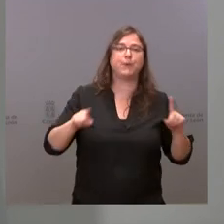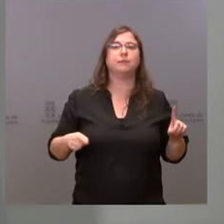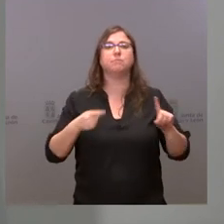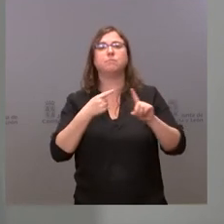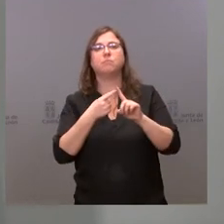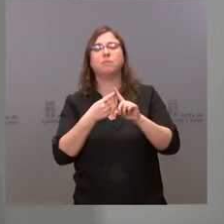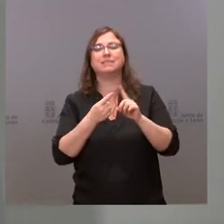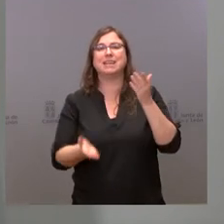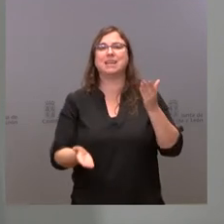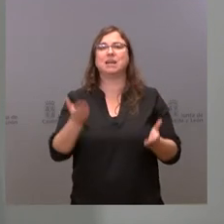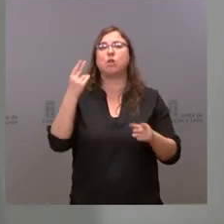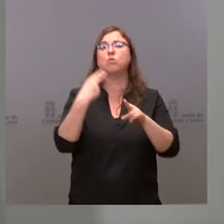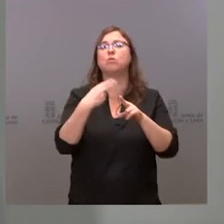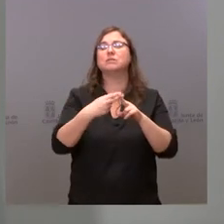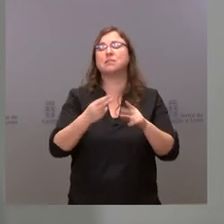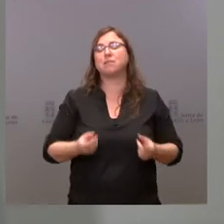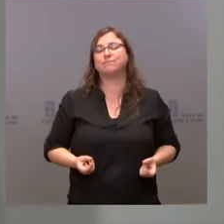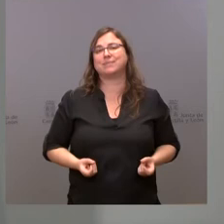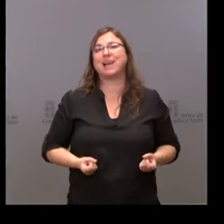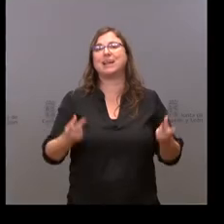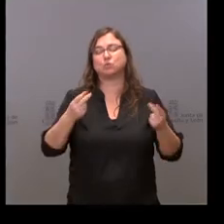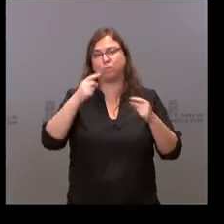evaluación de políticas de gasto público